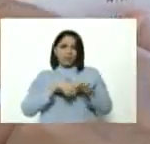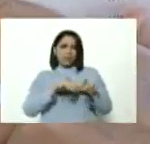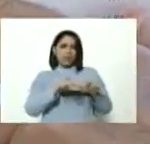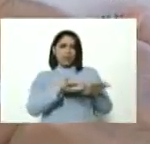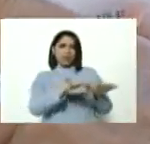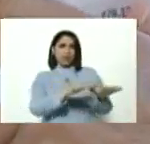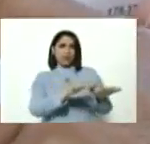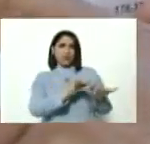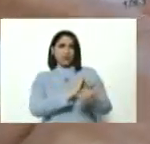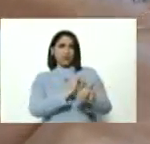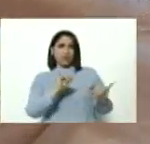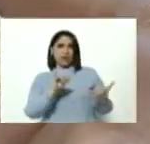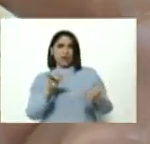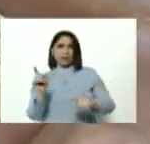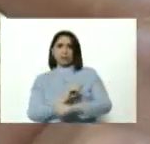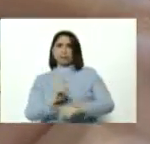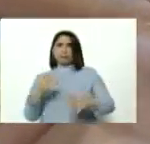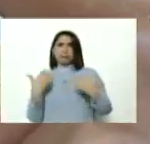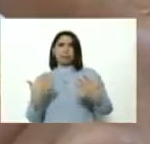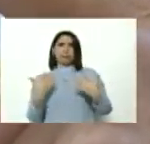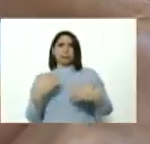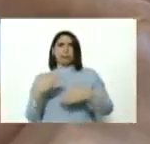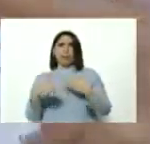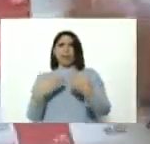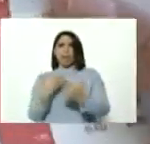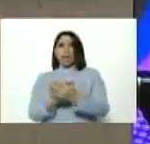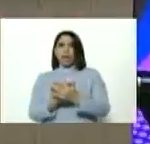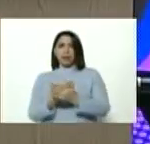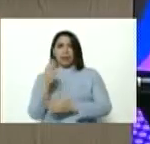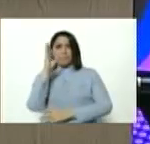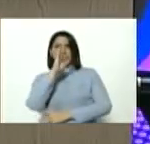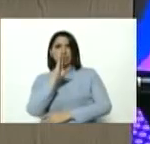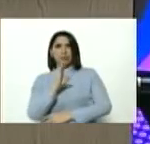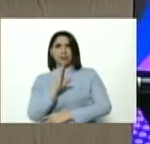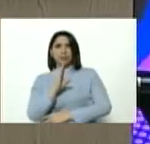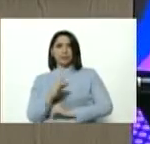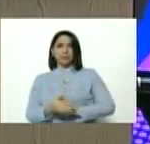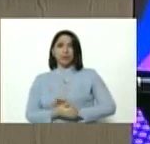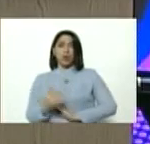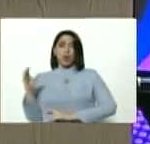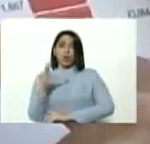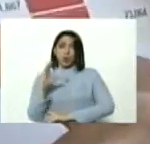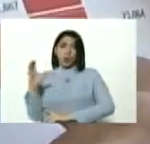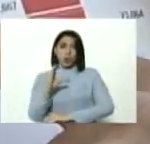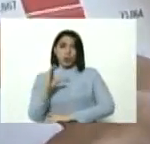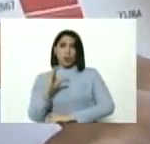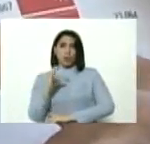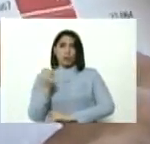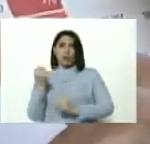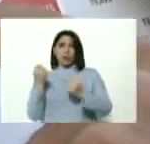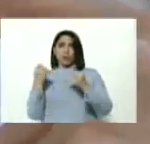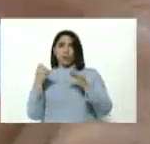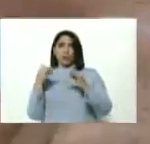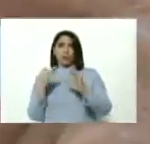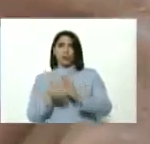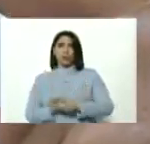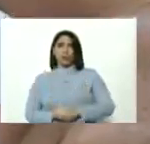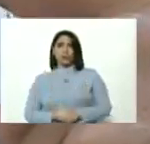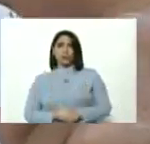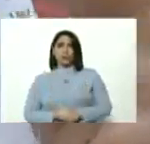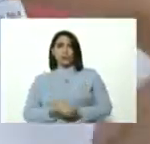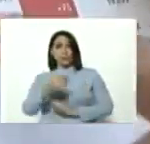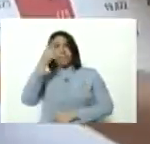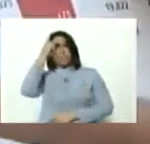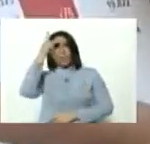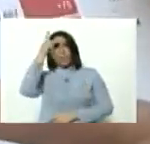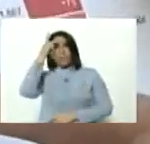está desplazando de manera acelerada hacia Brasil. Colombia es el número 12, Perú